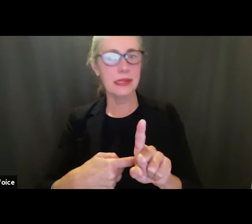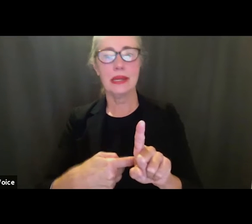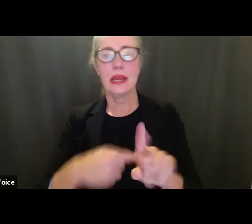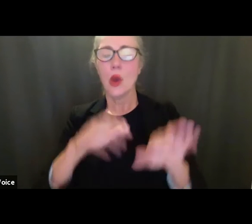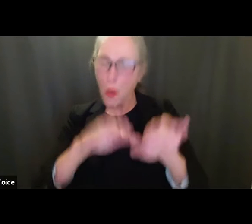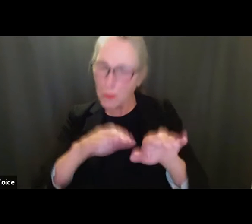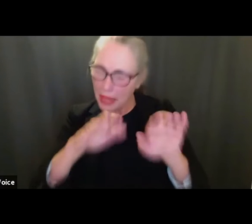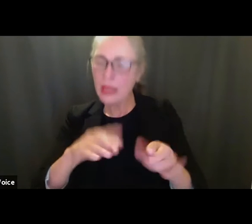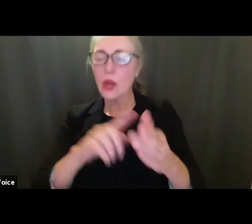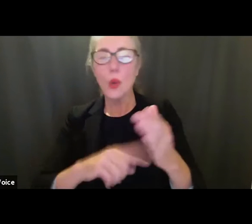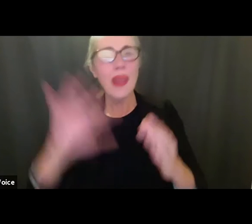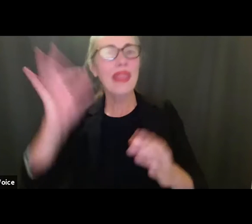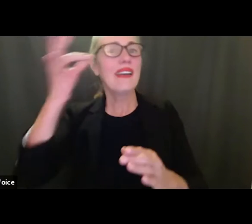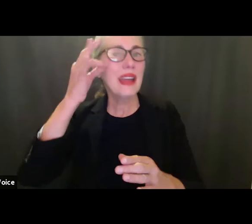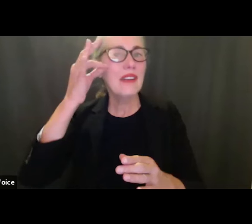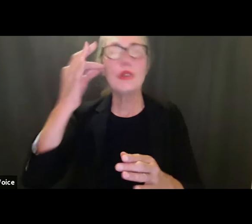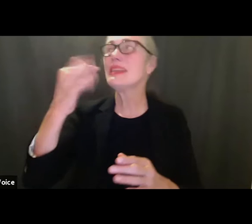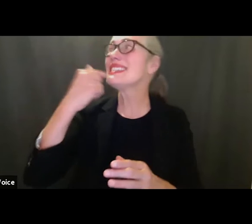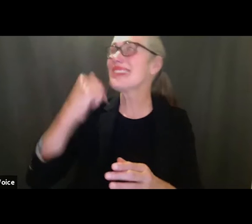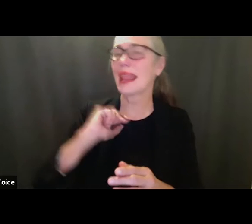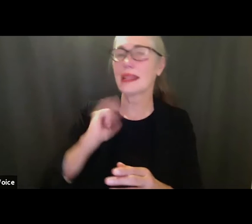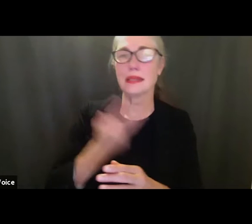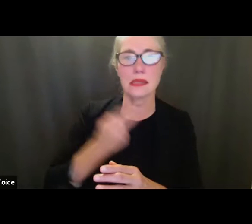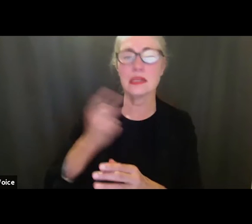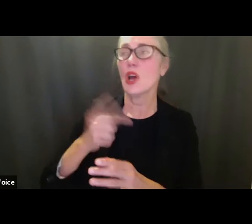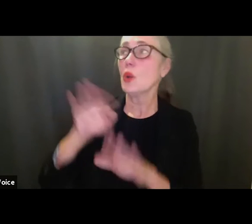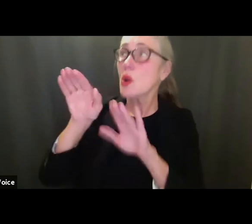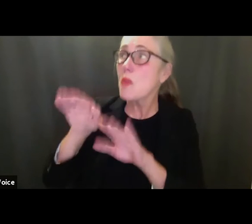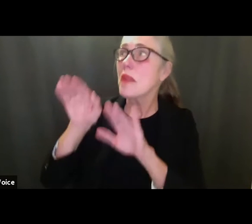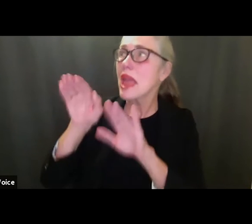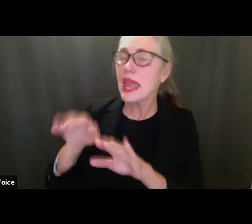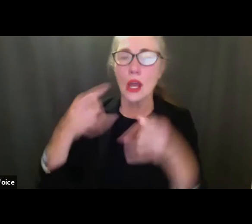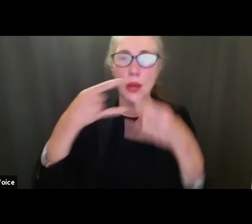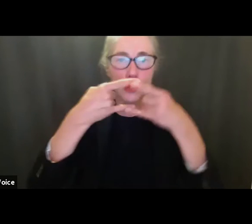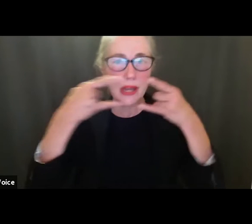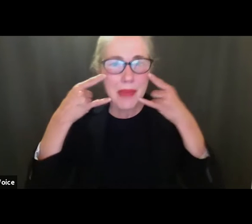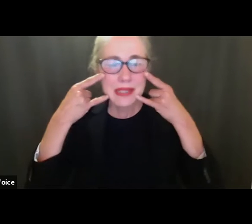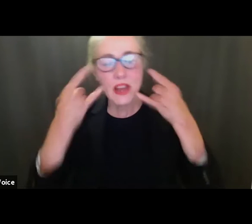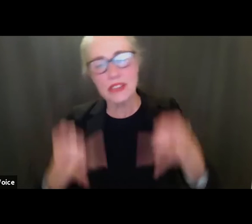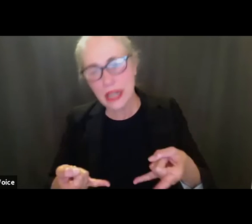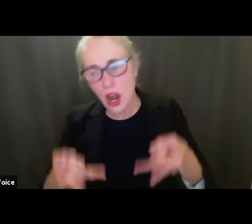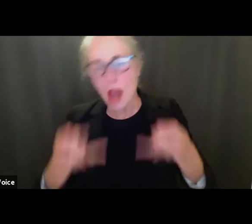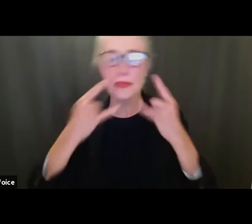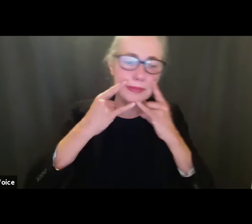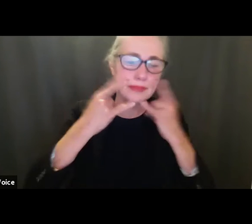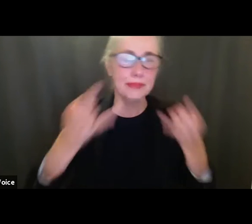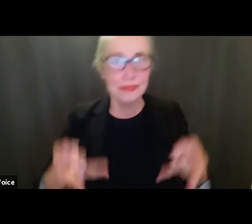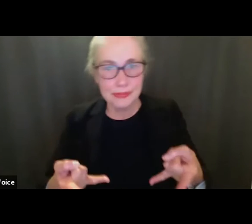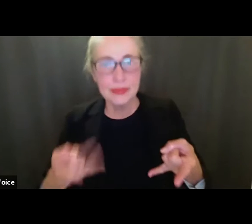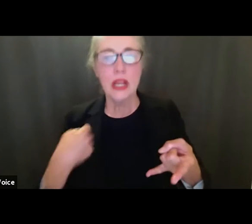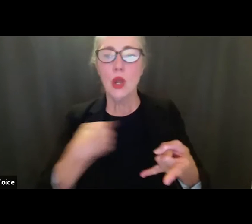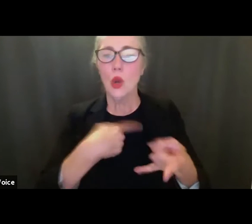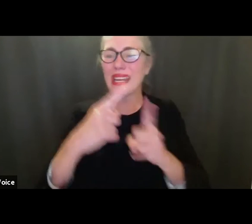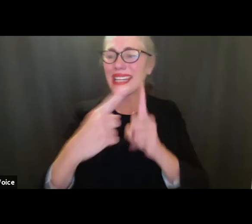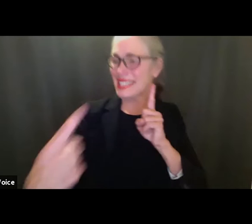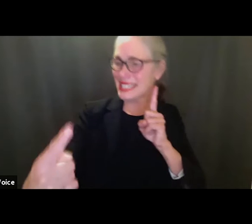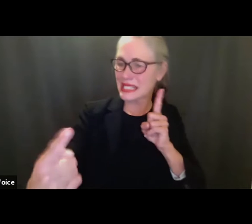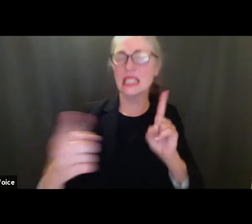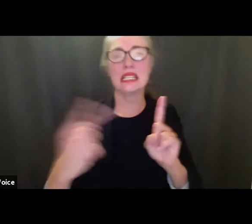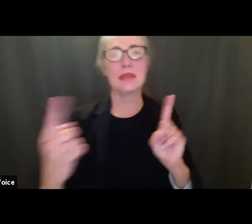ya. Hemos estado obedeciendo todo lo que nos dice el gobierno federal. Usamos el cubrebocas, nos quitamos el